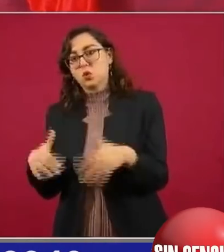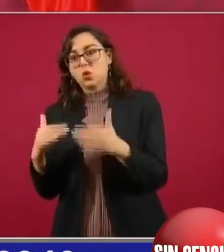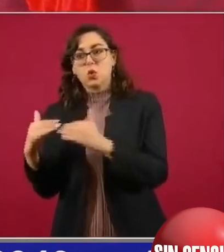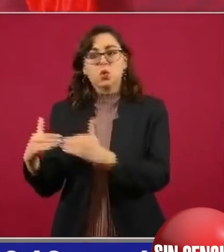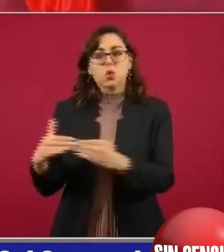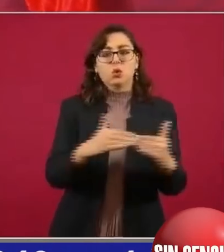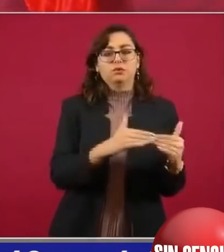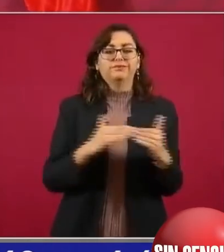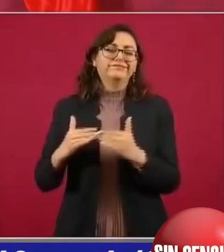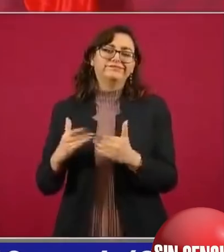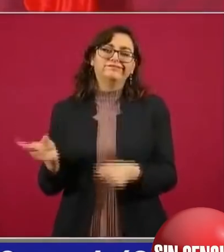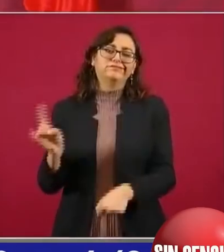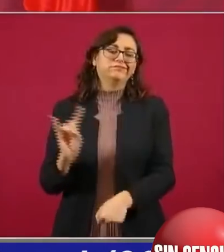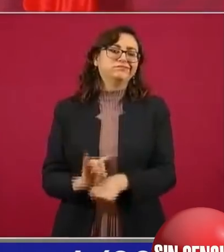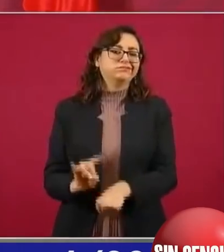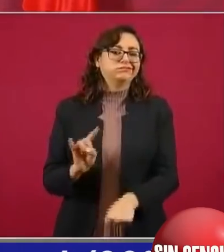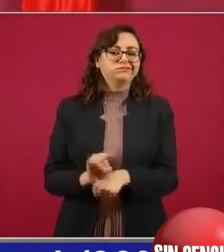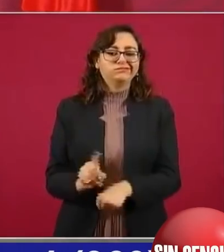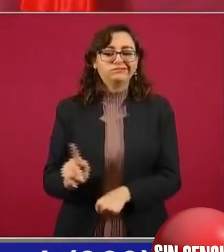Y a partir de ahí,